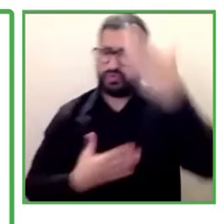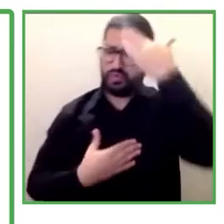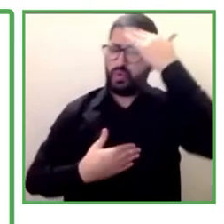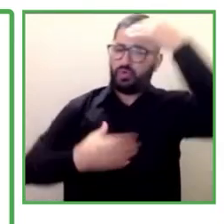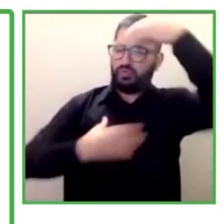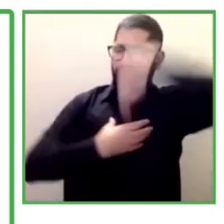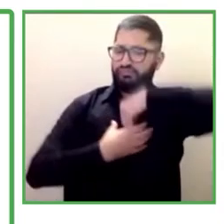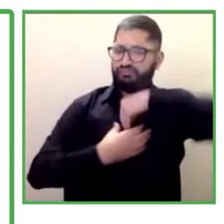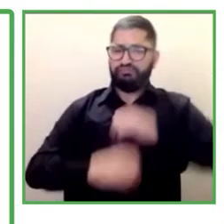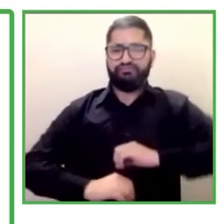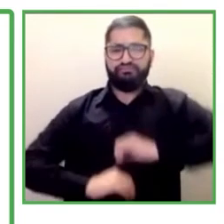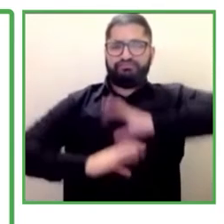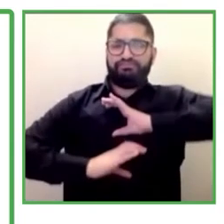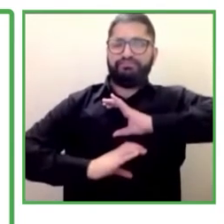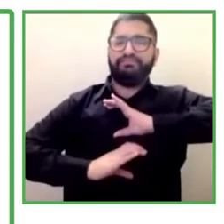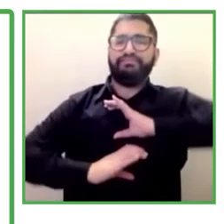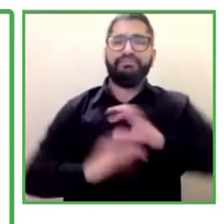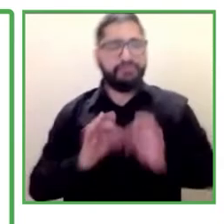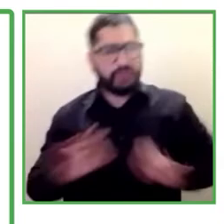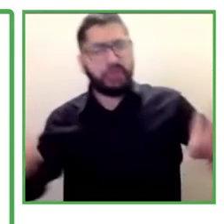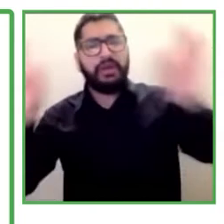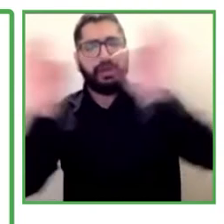gracias.